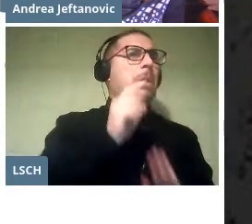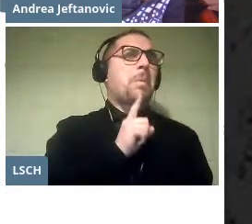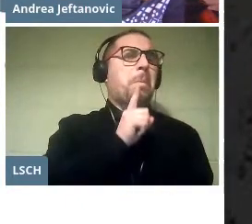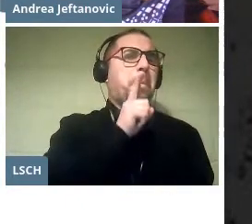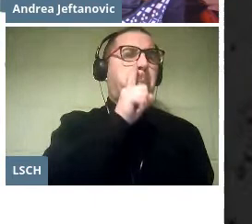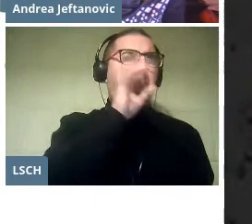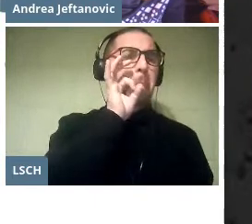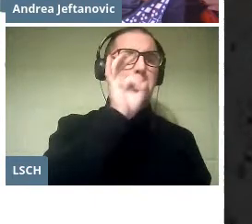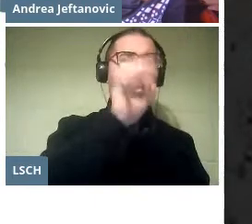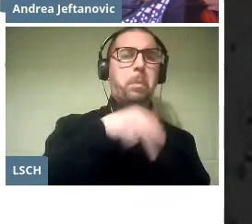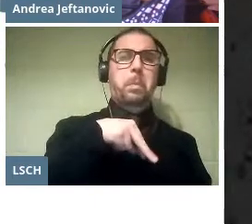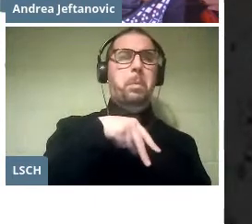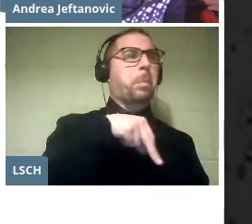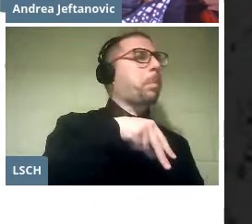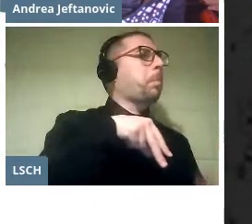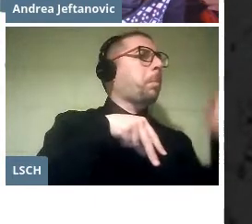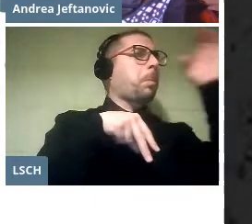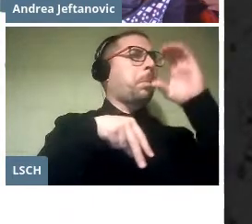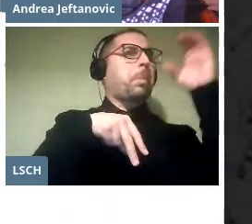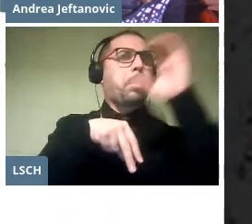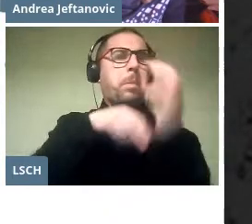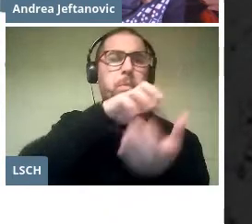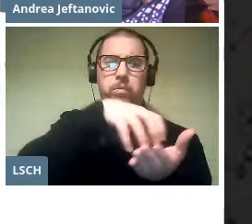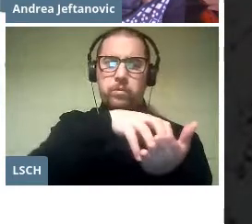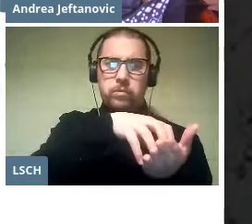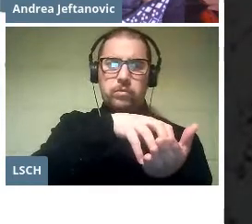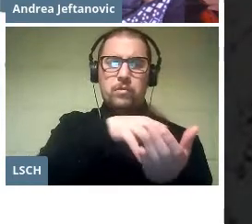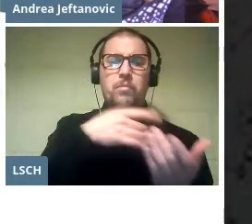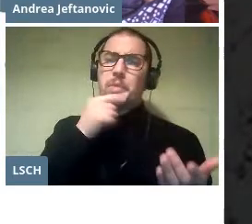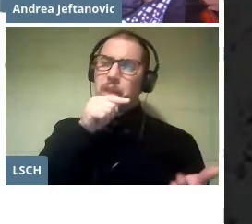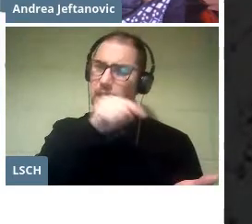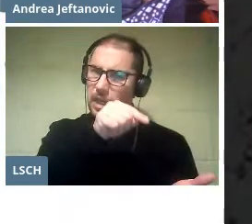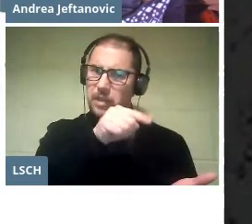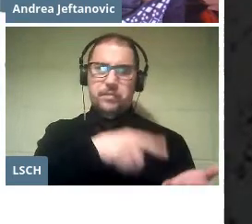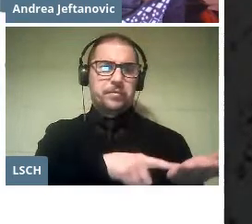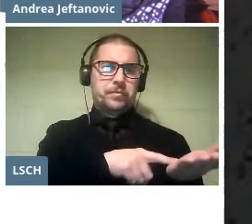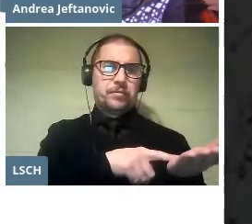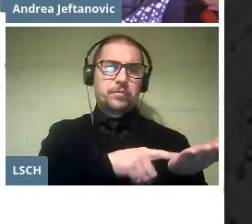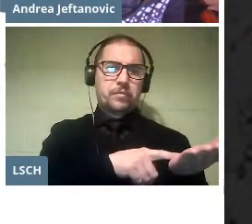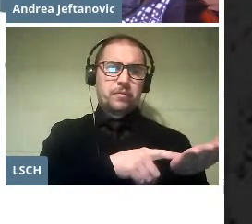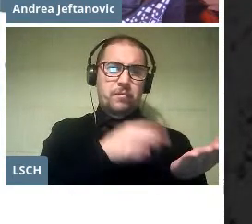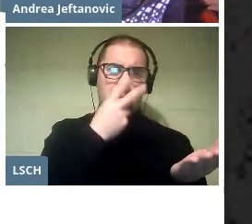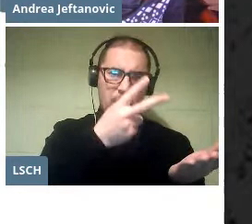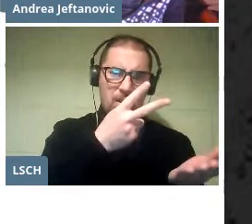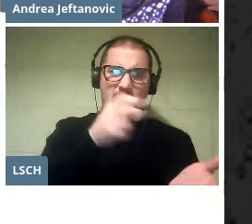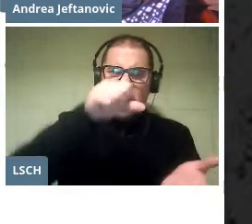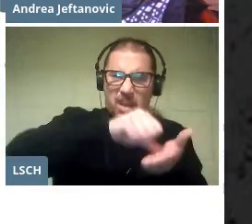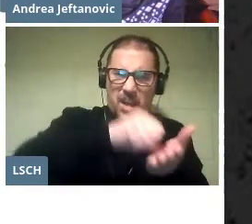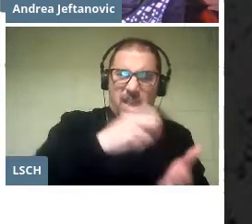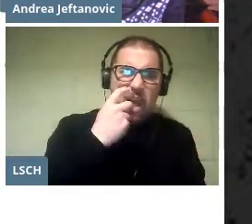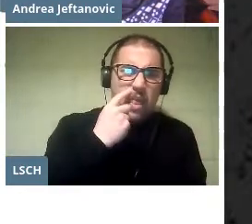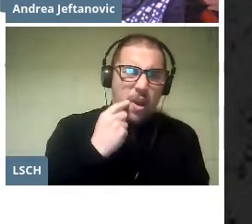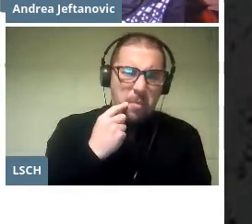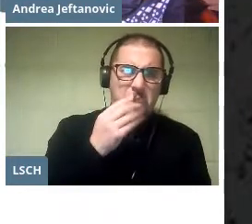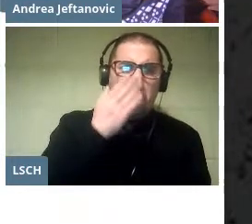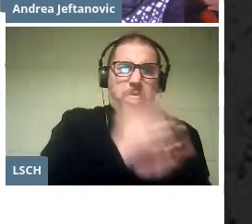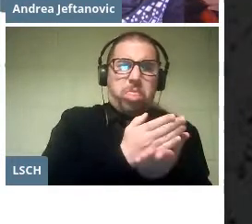vagabundea azarosamente por la ciudad, pues nos circunscribe a una perspectiva androcéntrica y